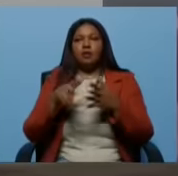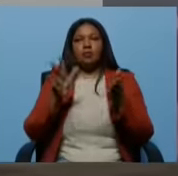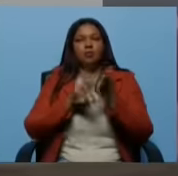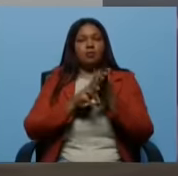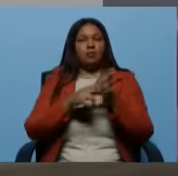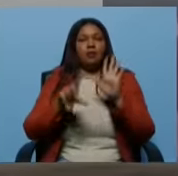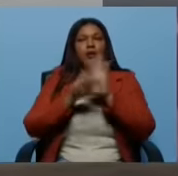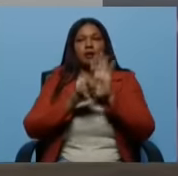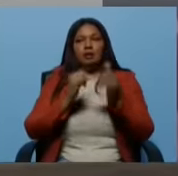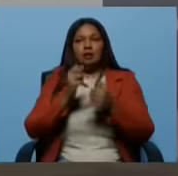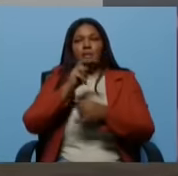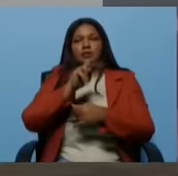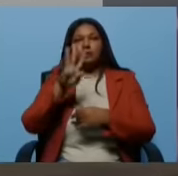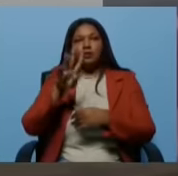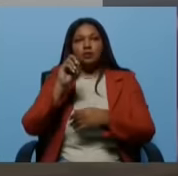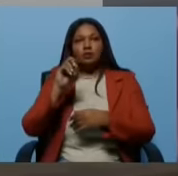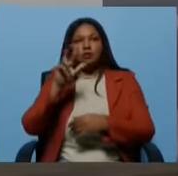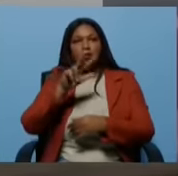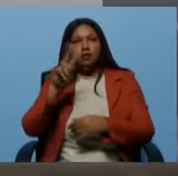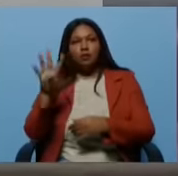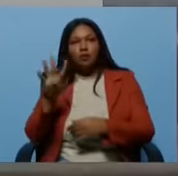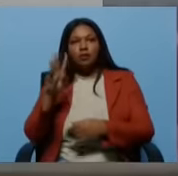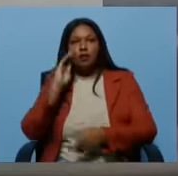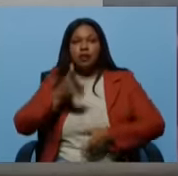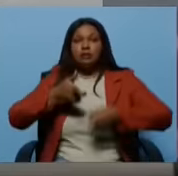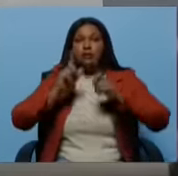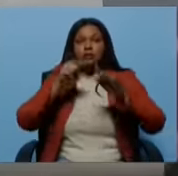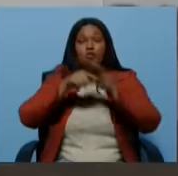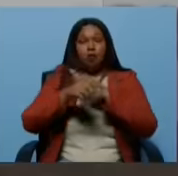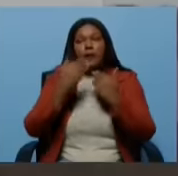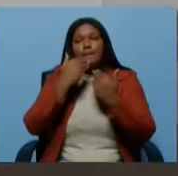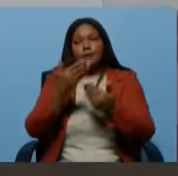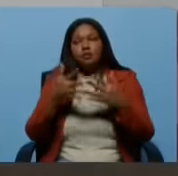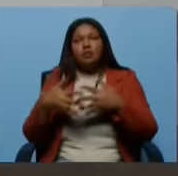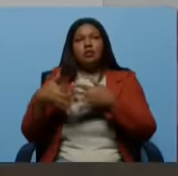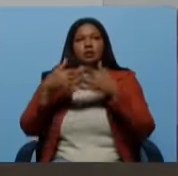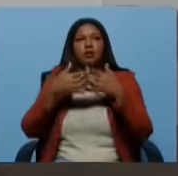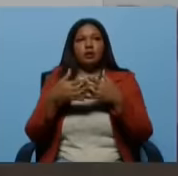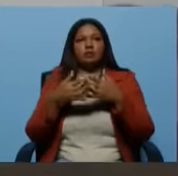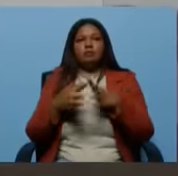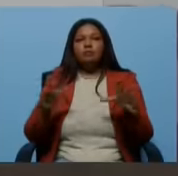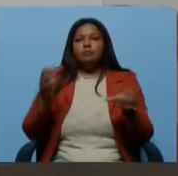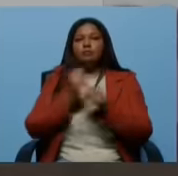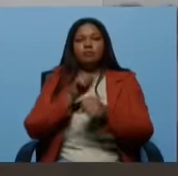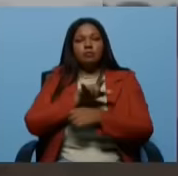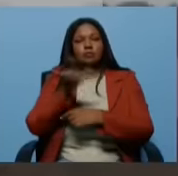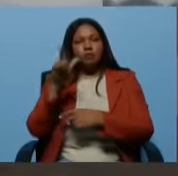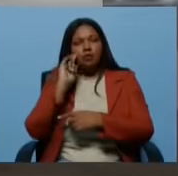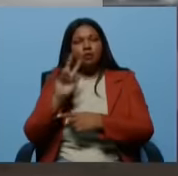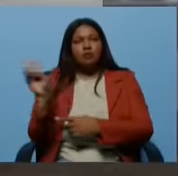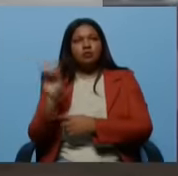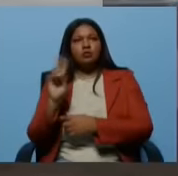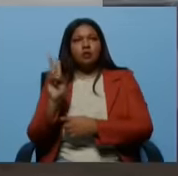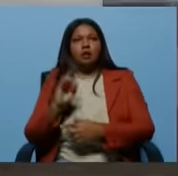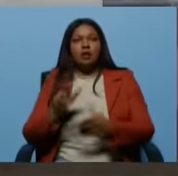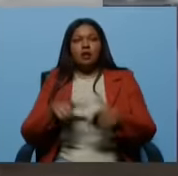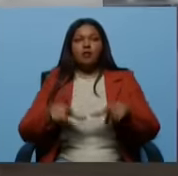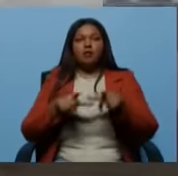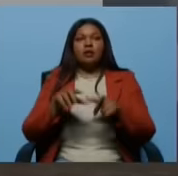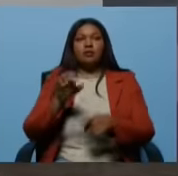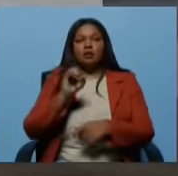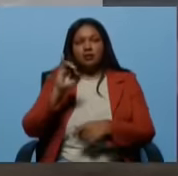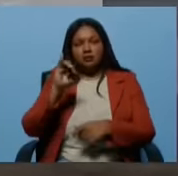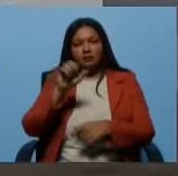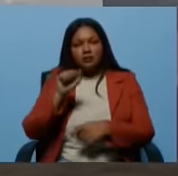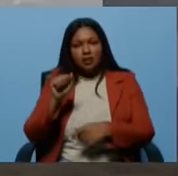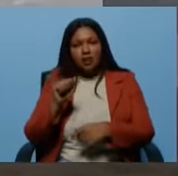Ley 24034, el juez Villena accedió al pedido de Estados Unidos de incautar el avión venezolano retenido en Ezeiza. En